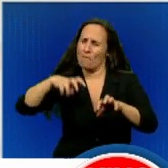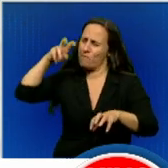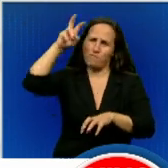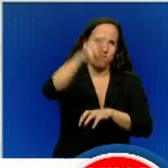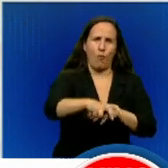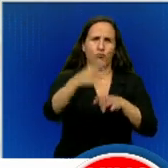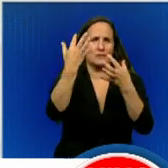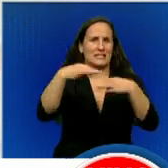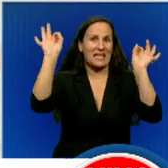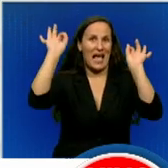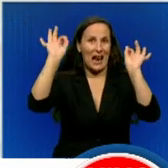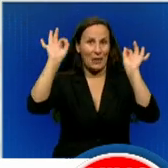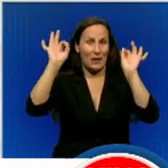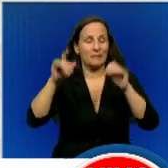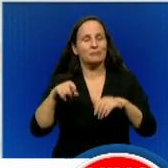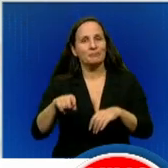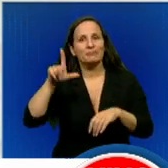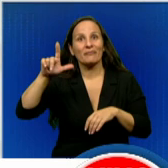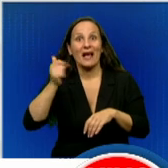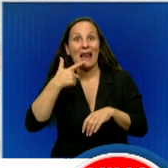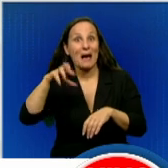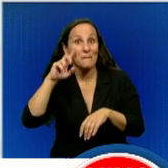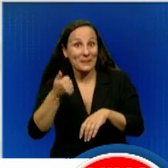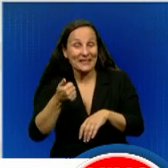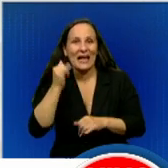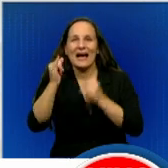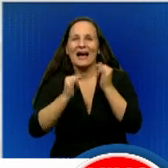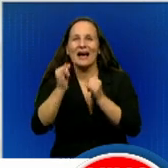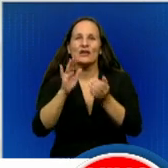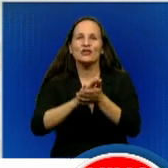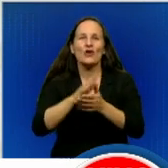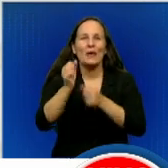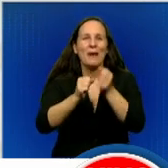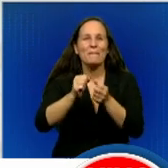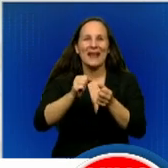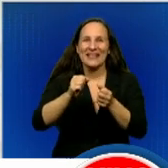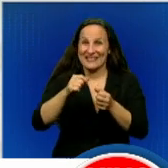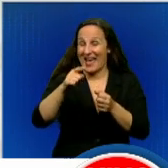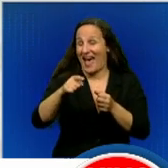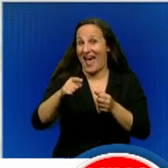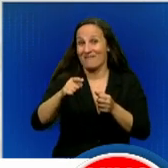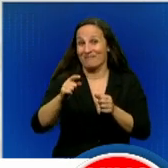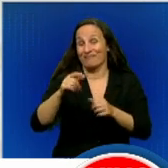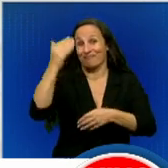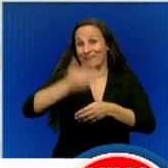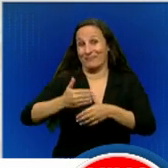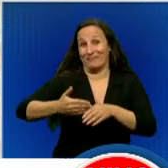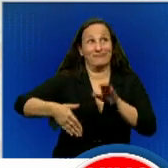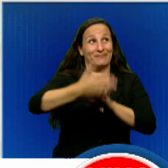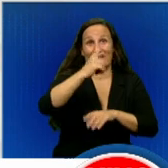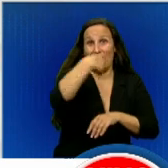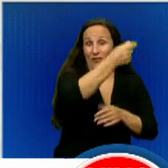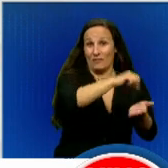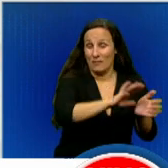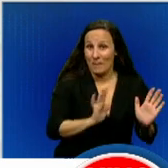hoy la espina nos habló de las empresas que se fueron del país no las ranas que pudieron con